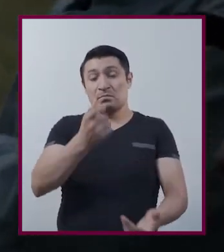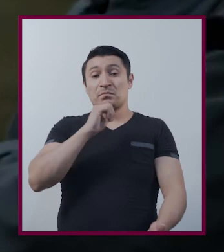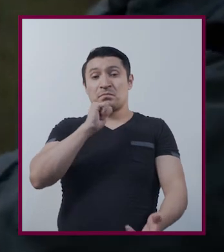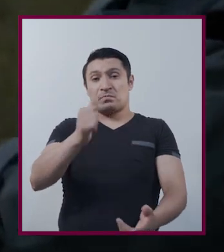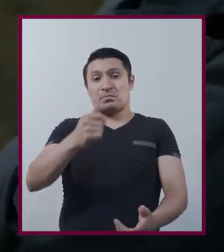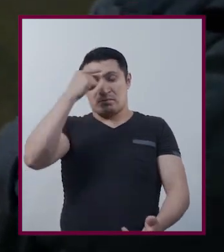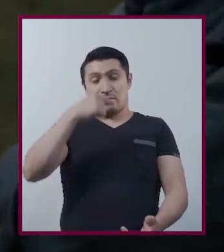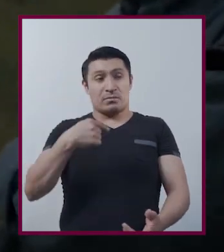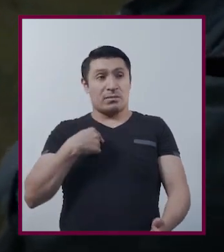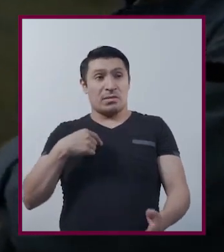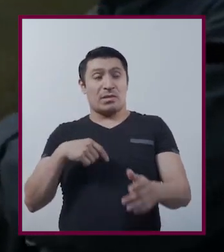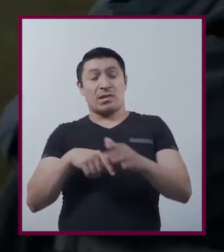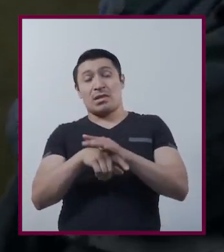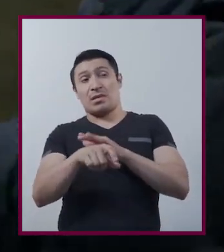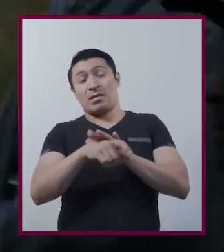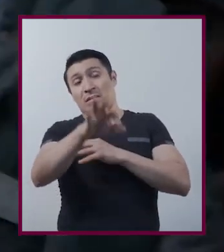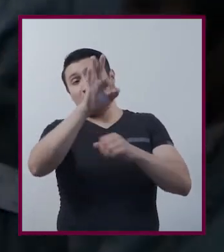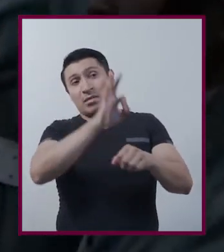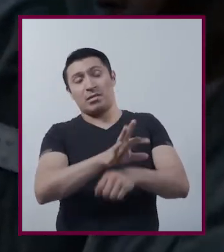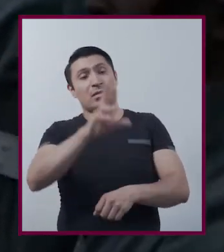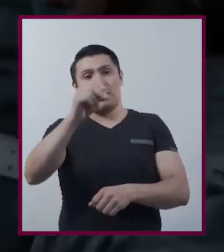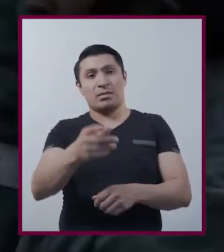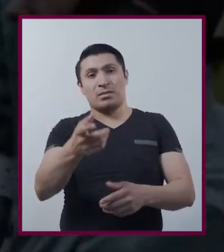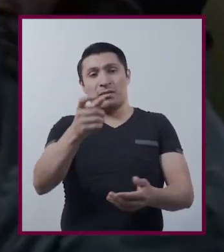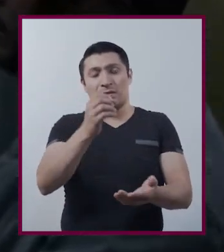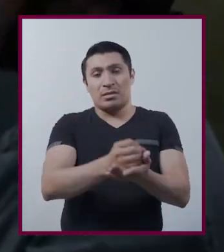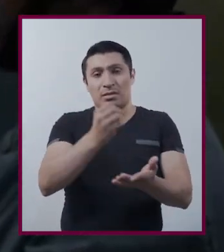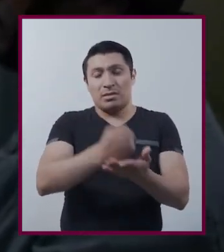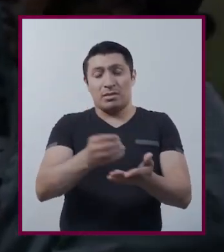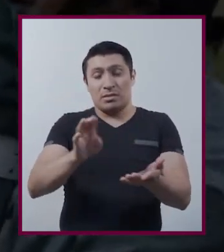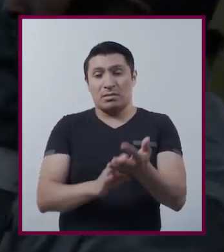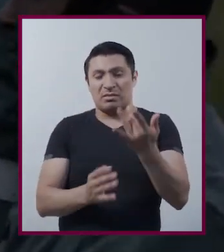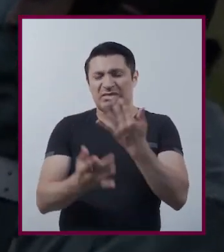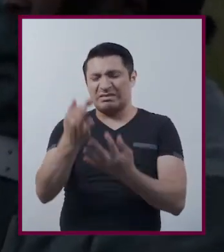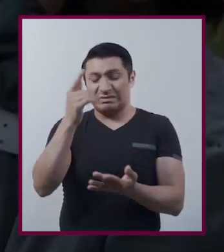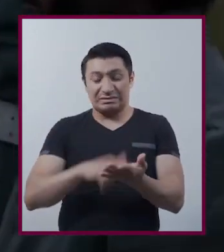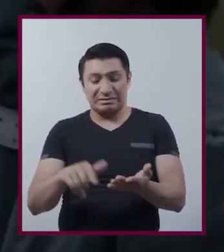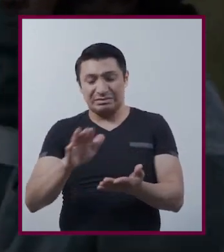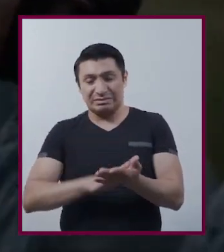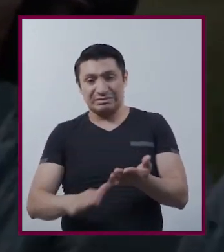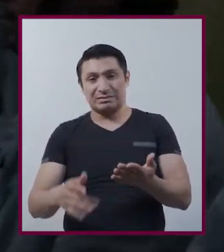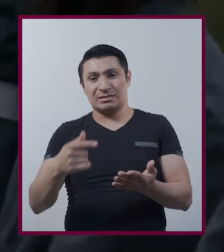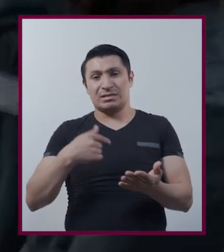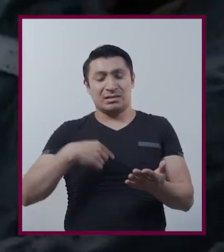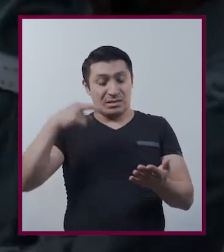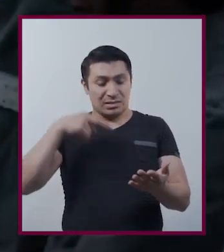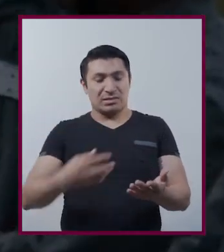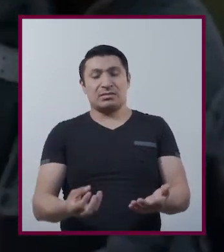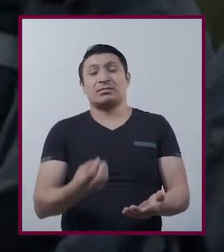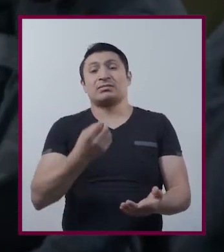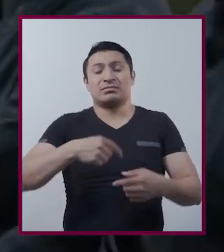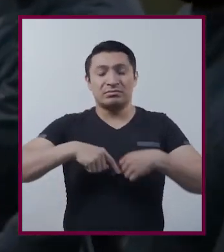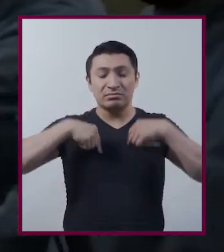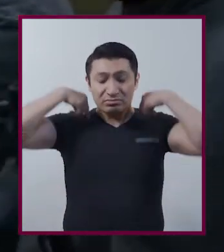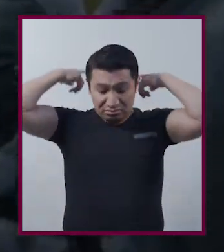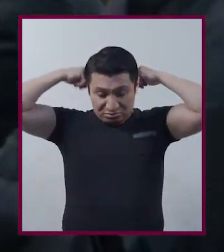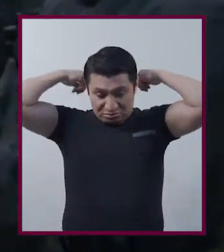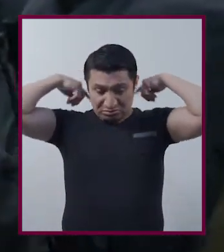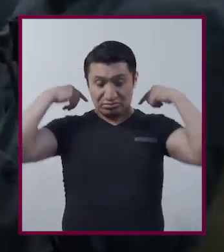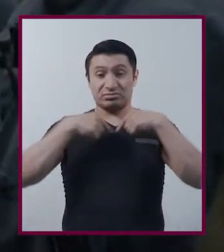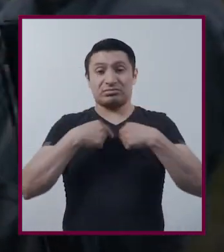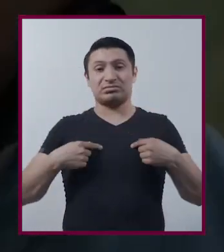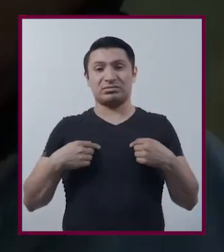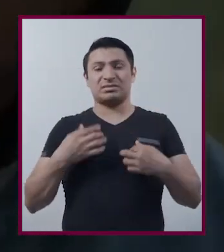una moneda de oro para que no le apuntara a la cara. La moneda me quemó las manos, y cuando con ella me hice una medalla y